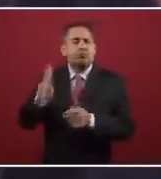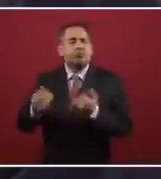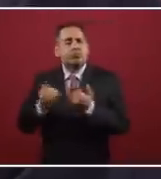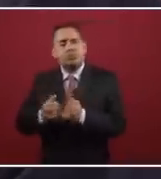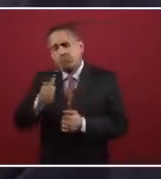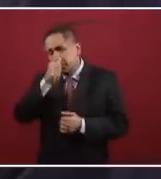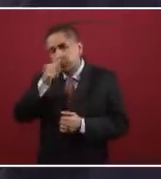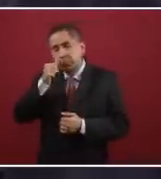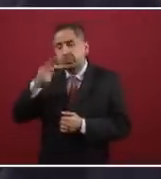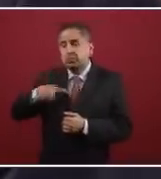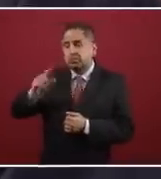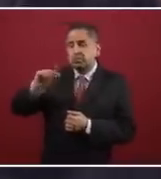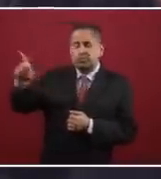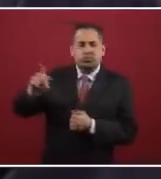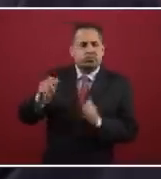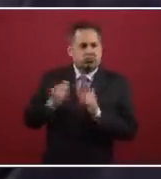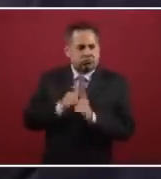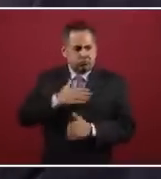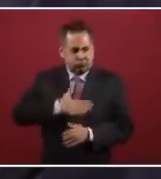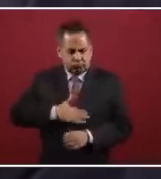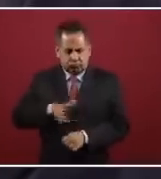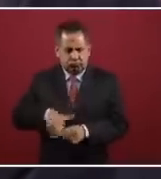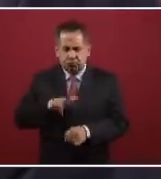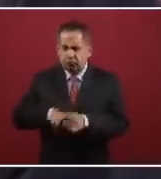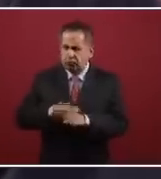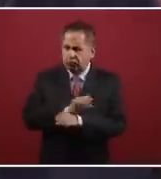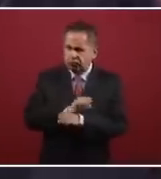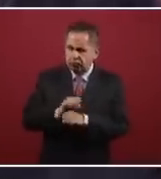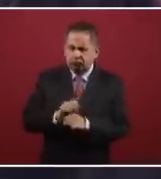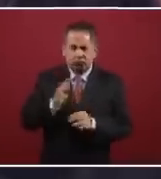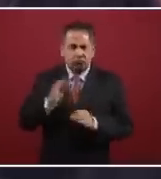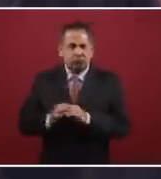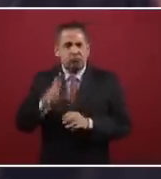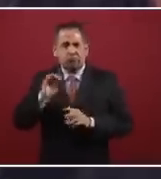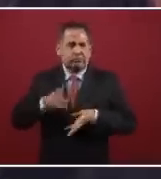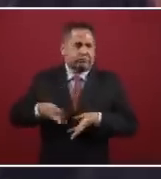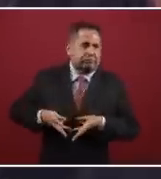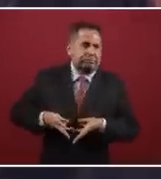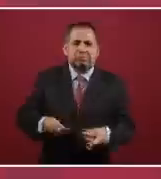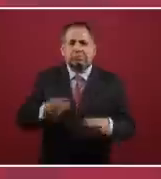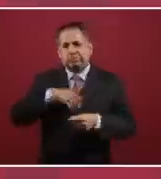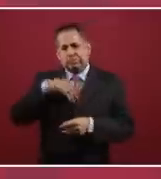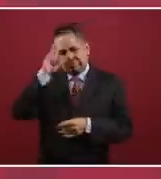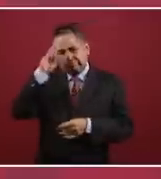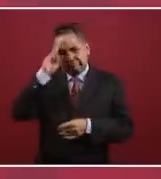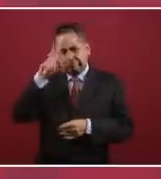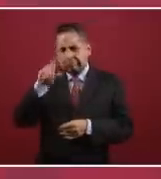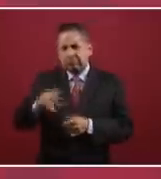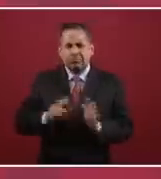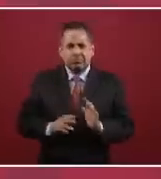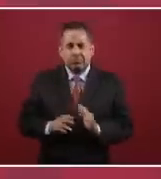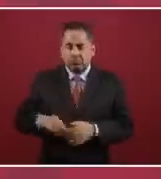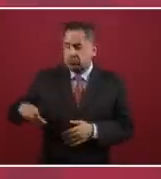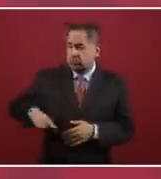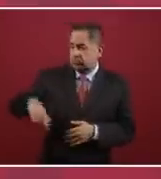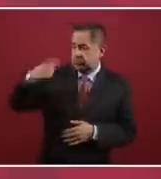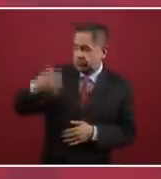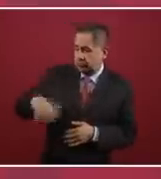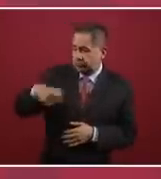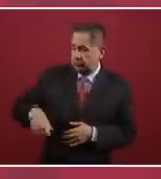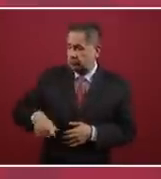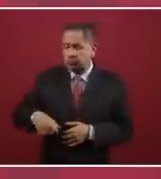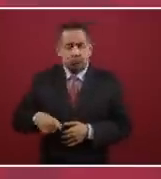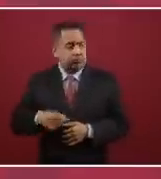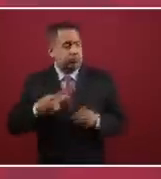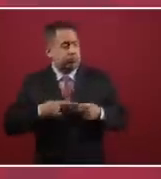vivir en la justa medianía, que no haya derroche. No puede haber gobierno rico con pueblo